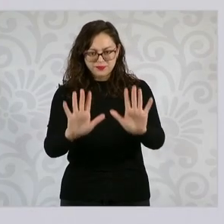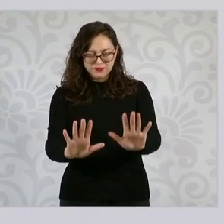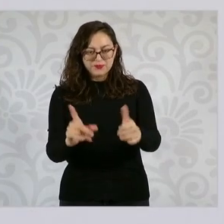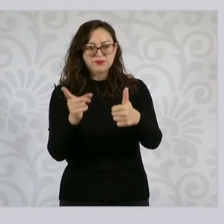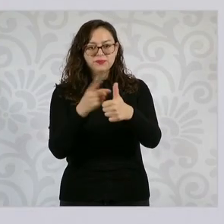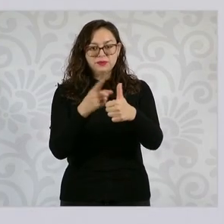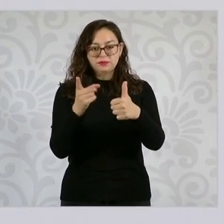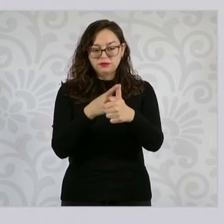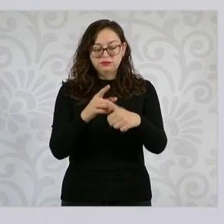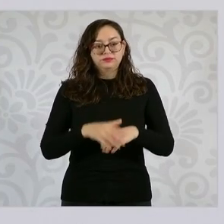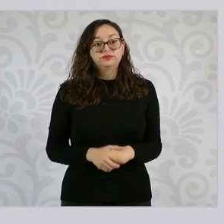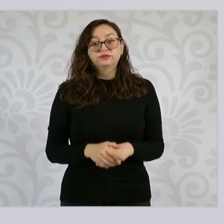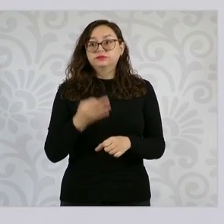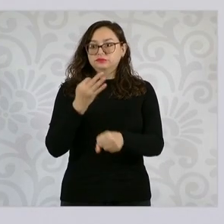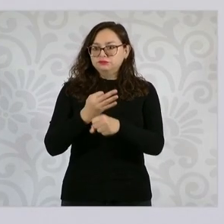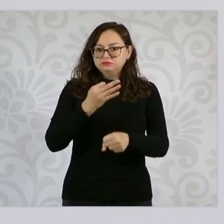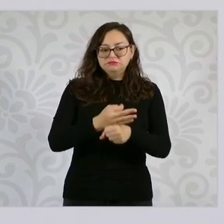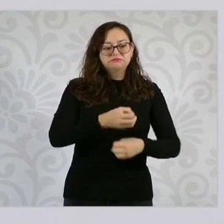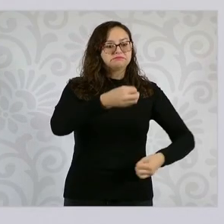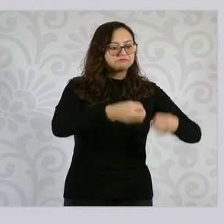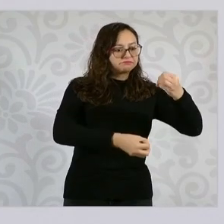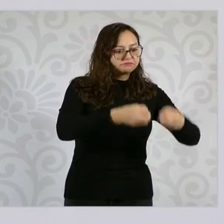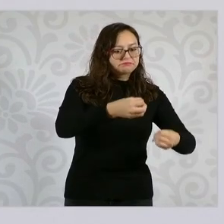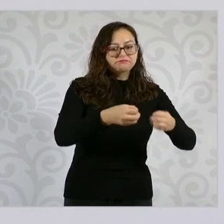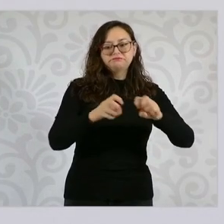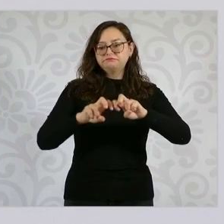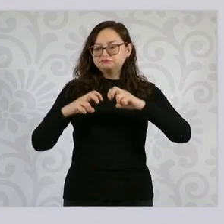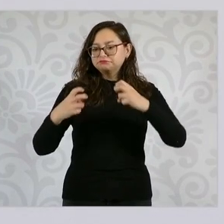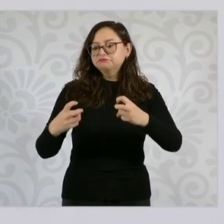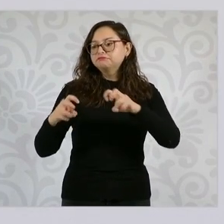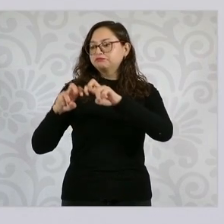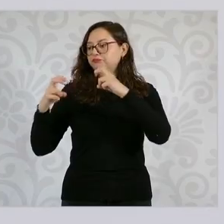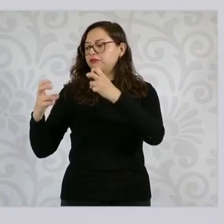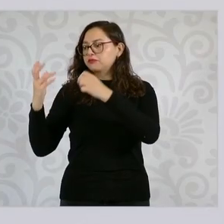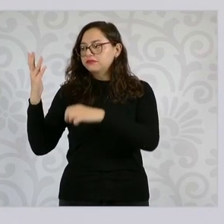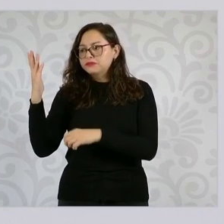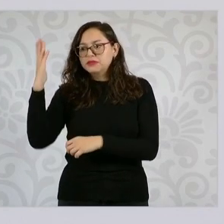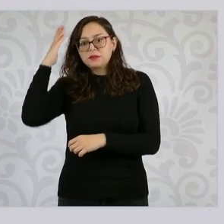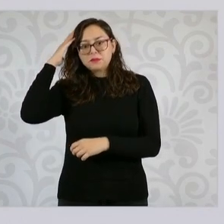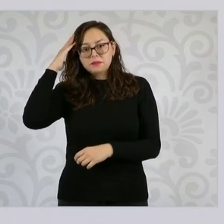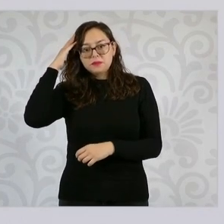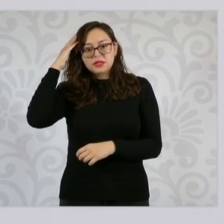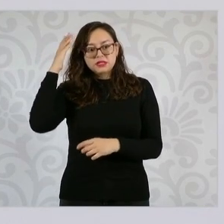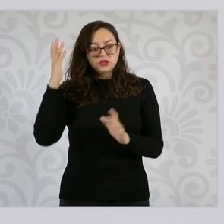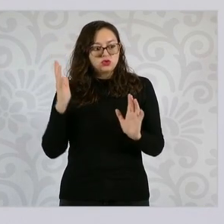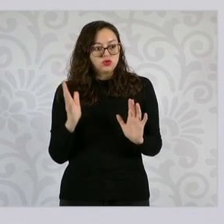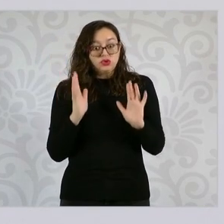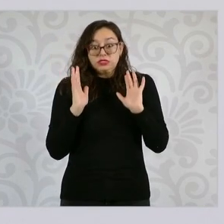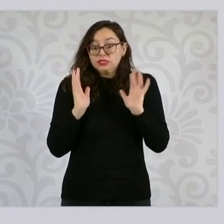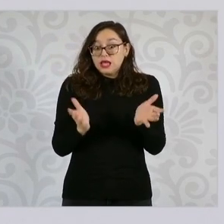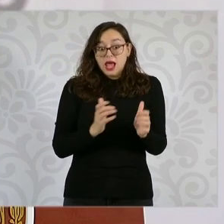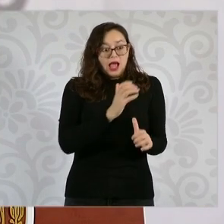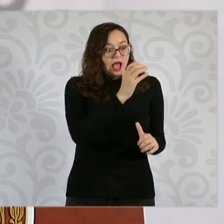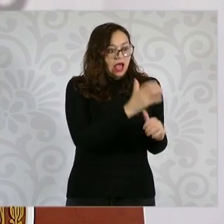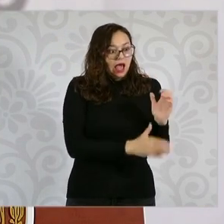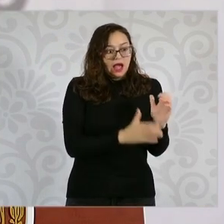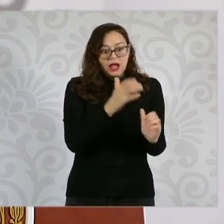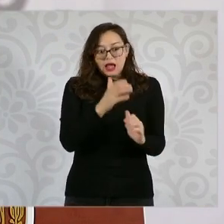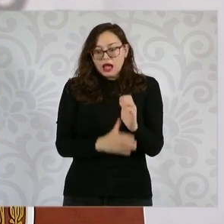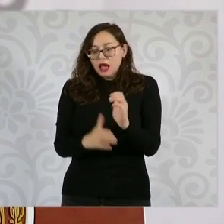vacantes, pues todos aquellos jueces, magistrados que no, en este momento